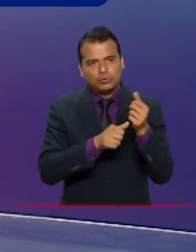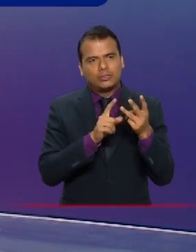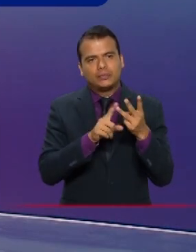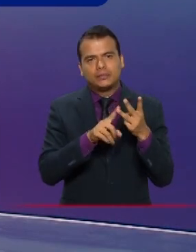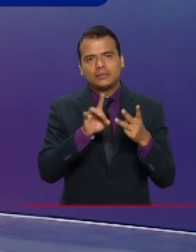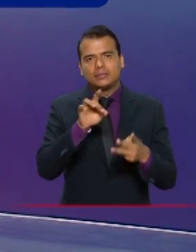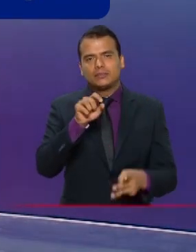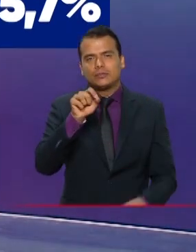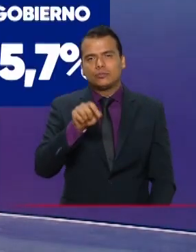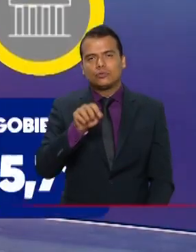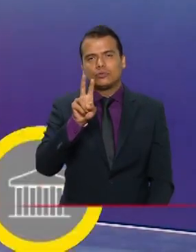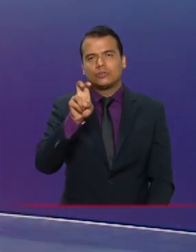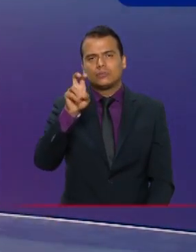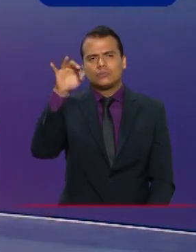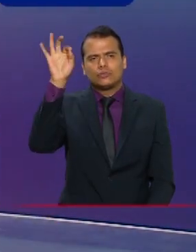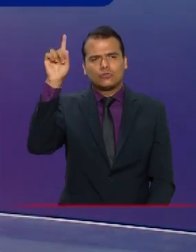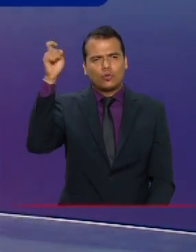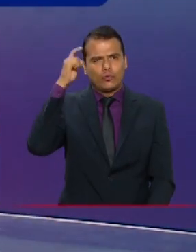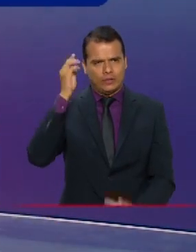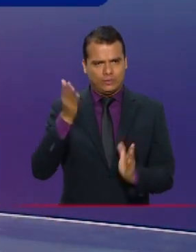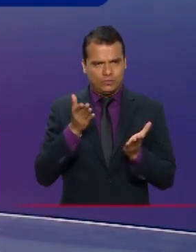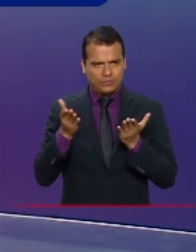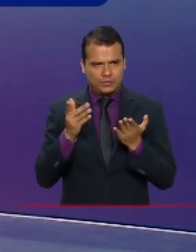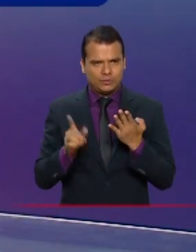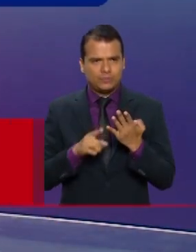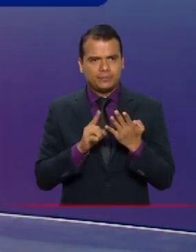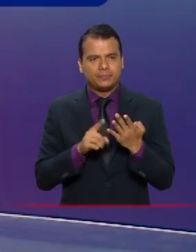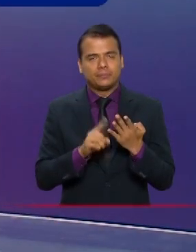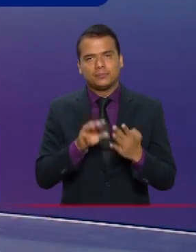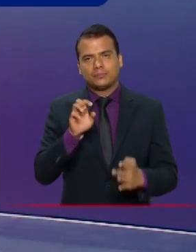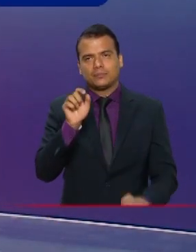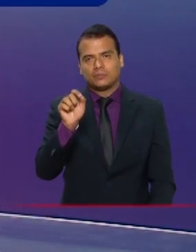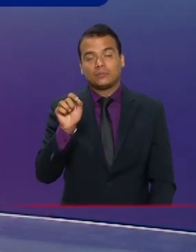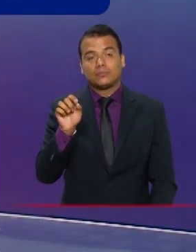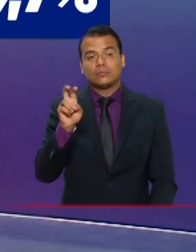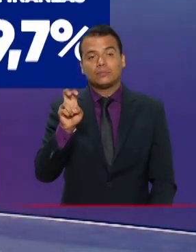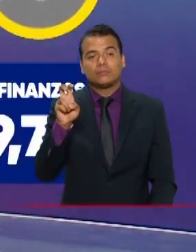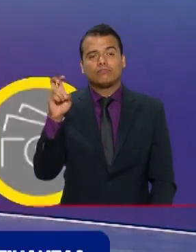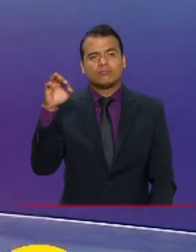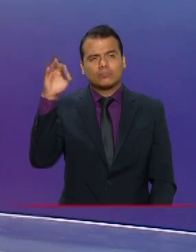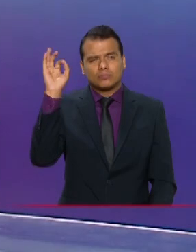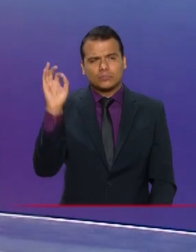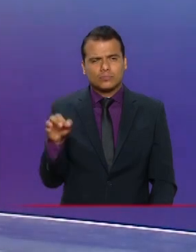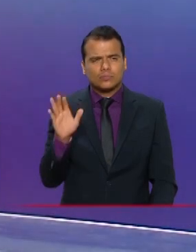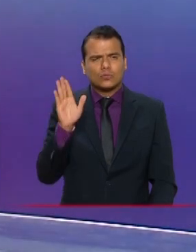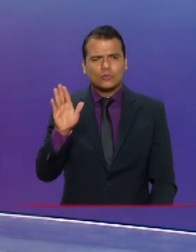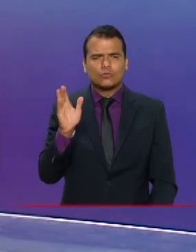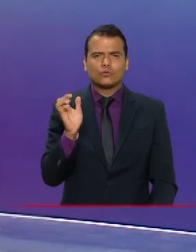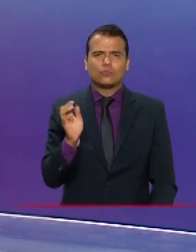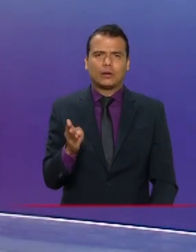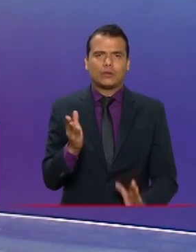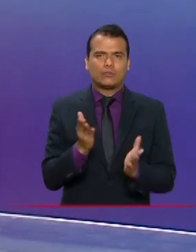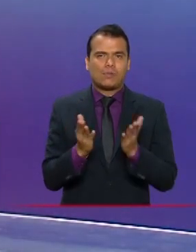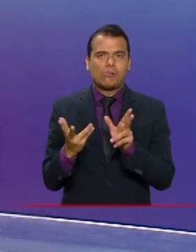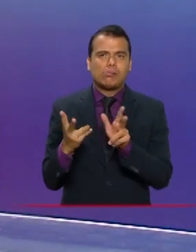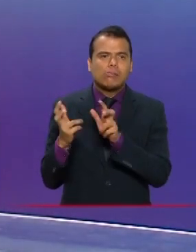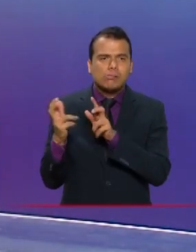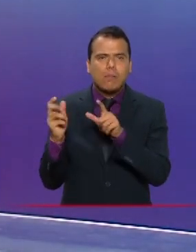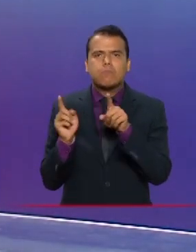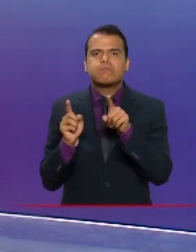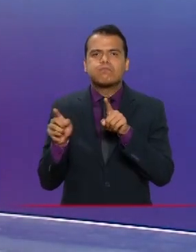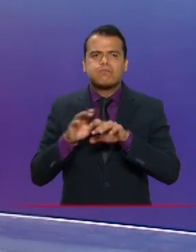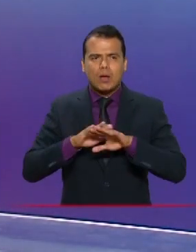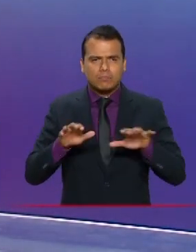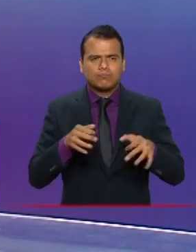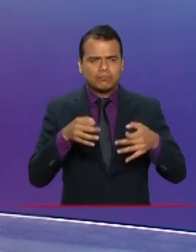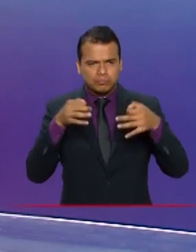15.7% en entidades del gobierno y 9.7% en el sector financiero, los bancos también como blanco de estos